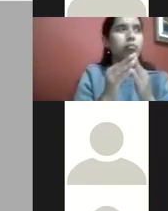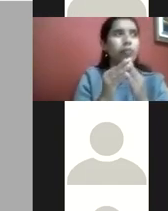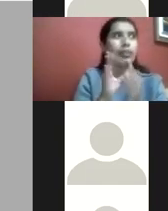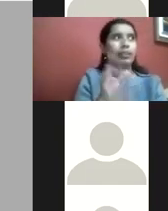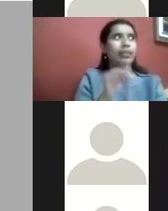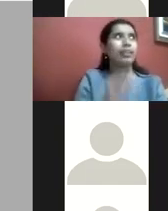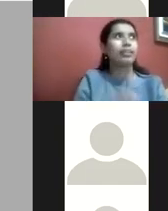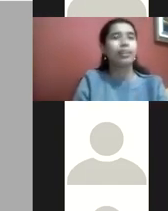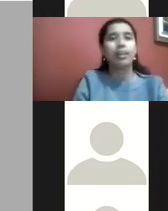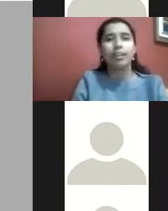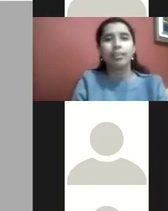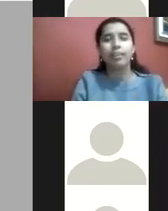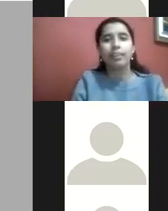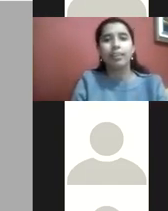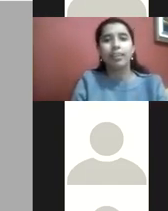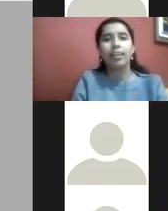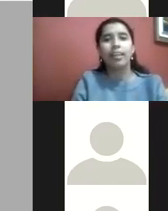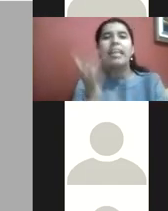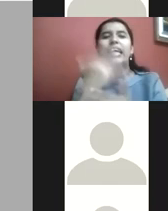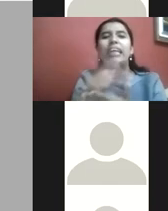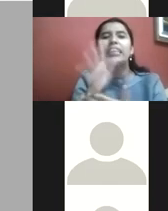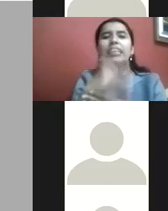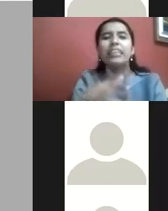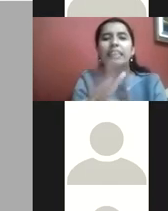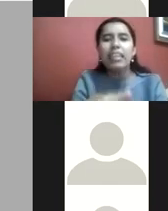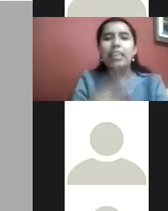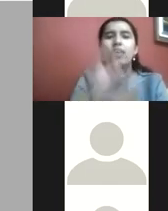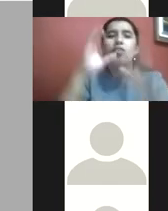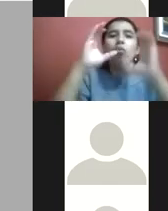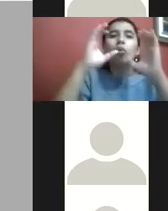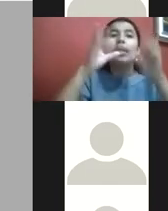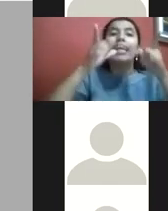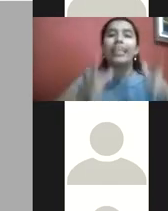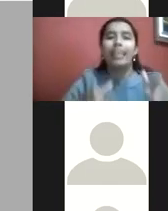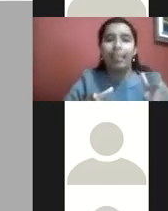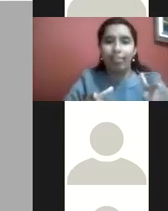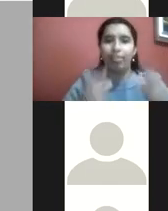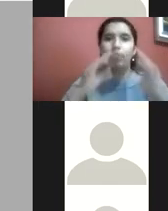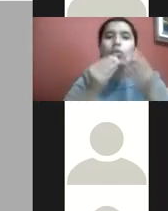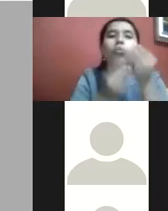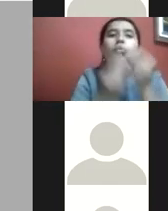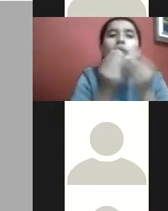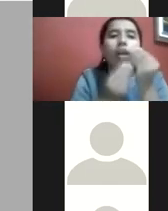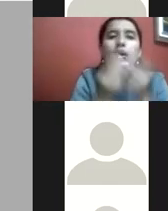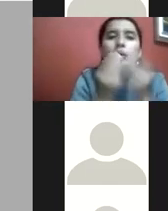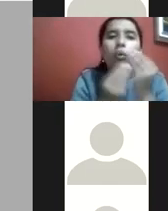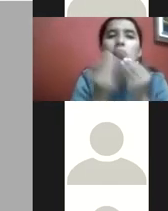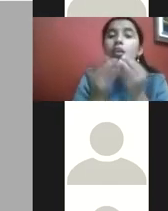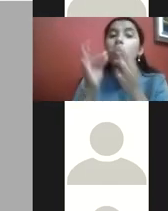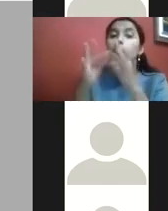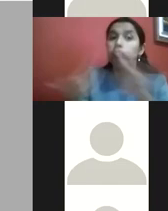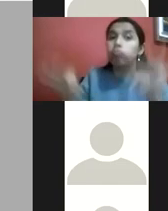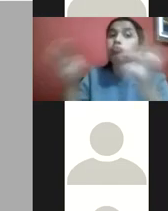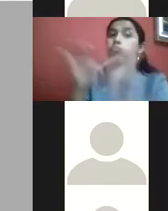Entonces dice, con el objeto de estimar la cantidad media que gasta un cliente en una comida en un importante restaurante,